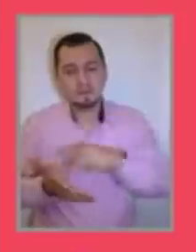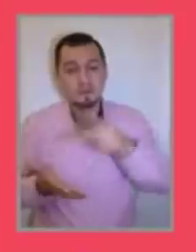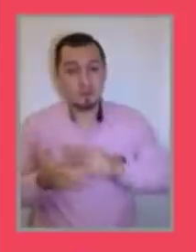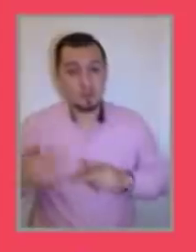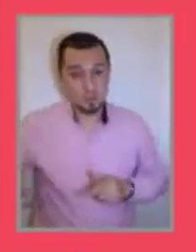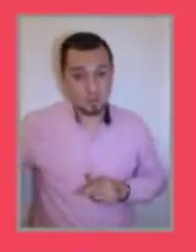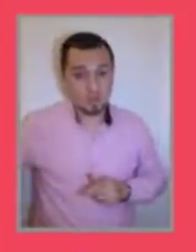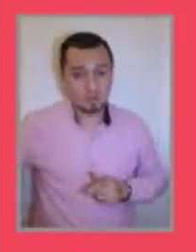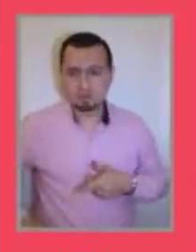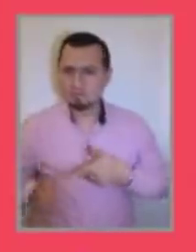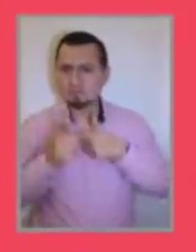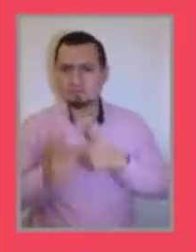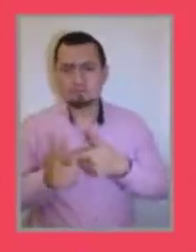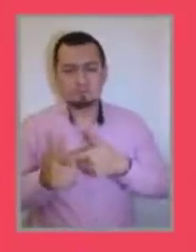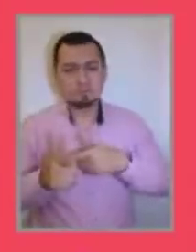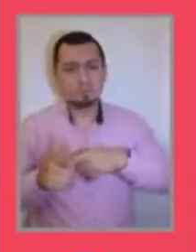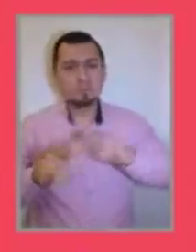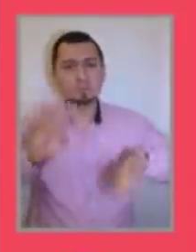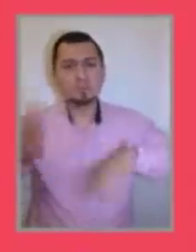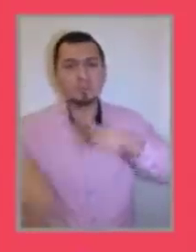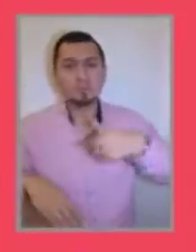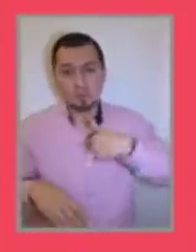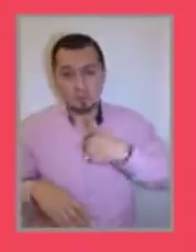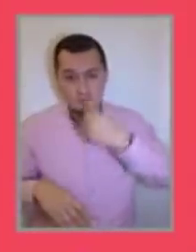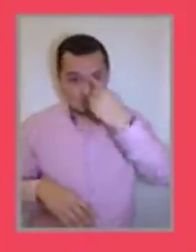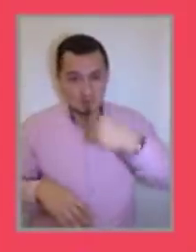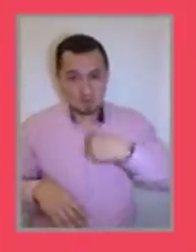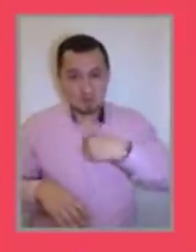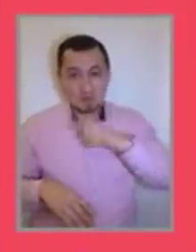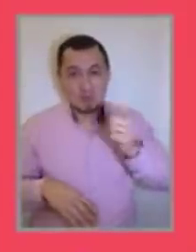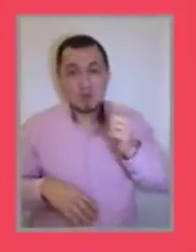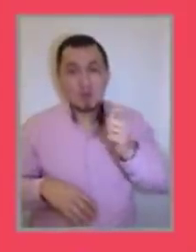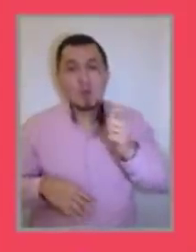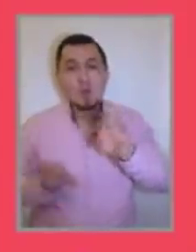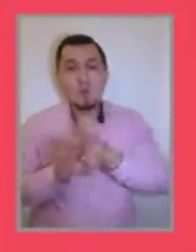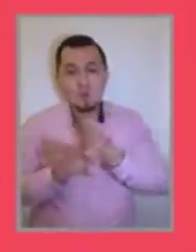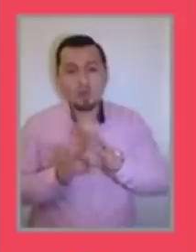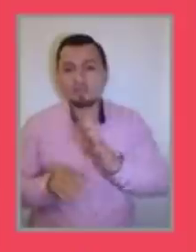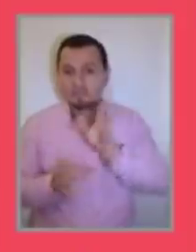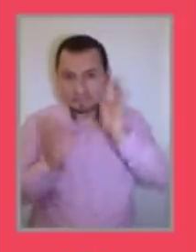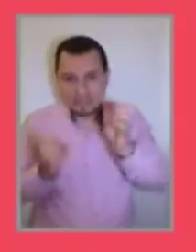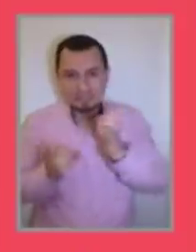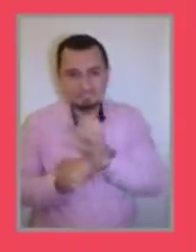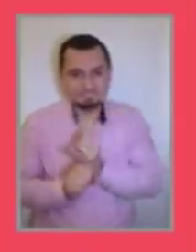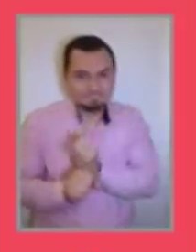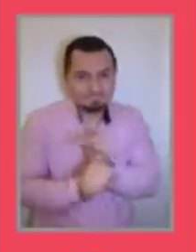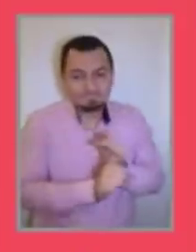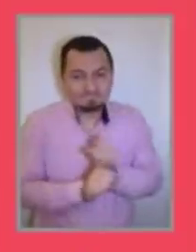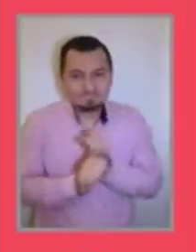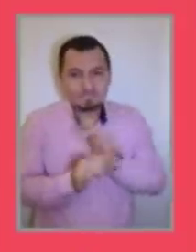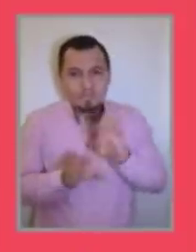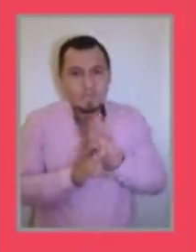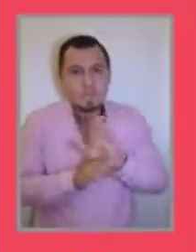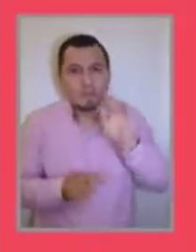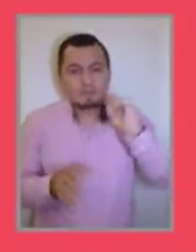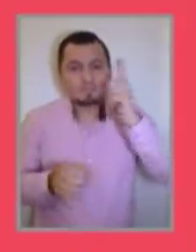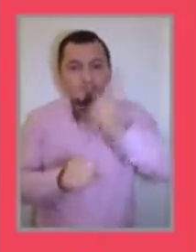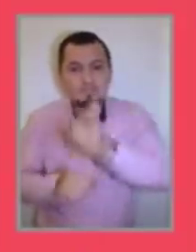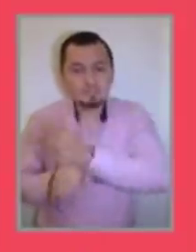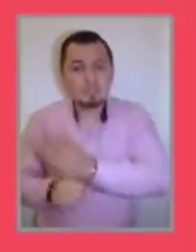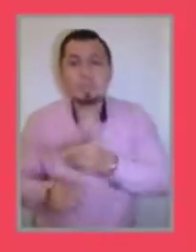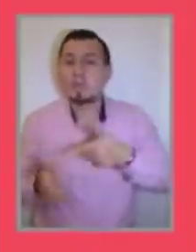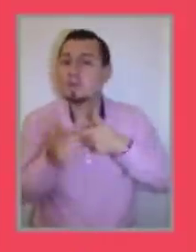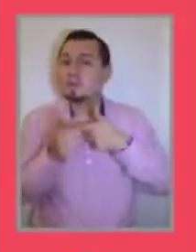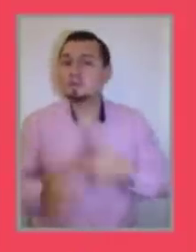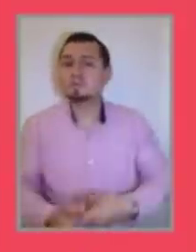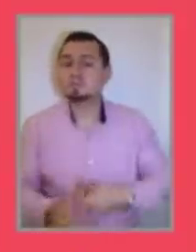está buscando a nuestros desaparecidos. El hecho de que aparezcan fosas no es fortuito, es porque las estamos buscando, es porque estamos buscando a quienes nos faltan. Y vamos a